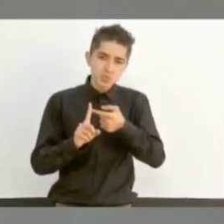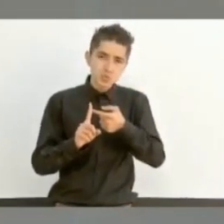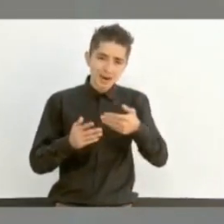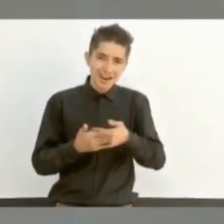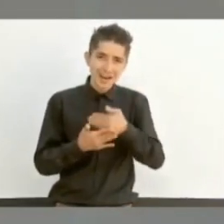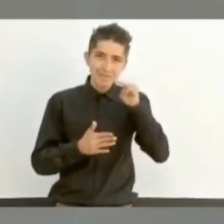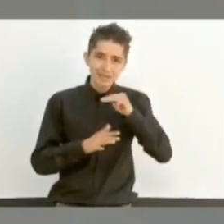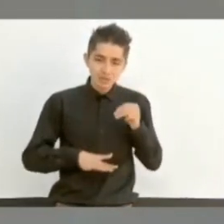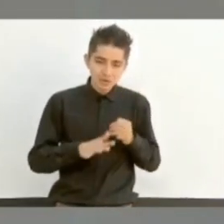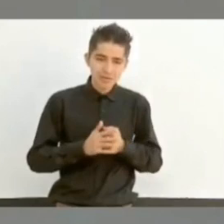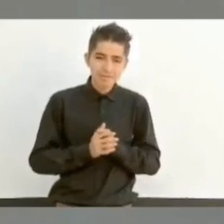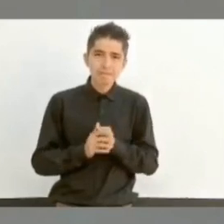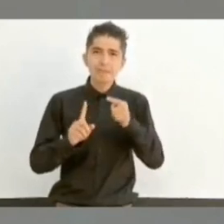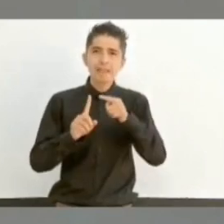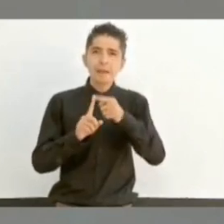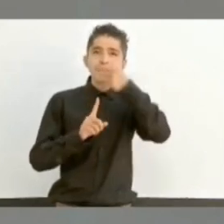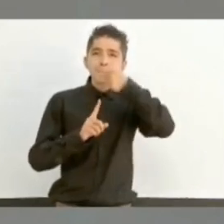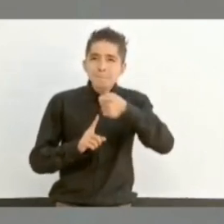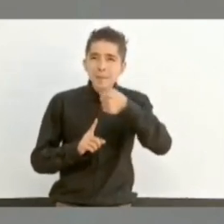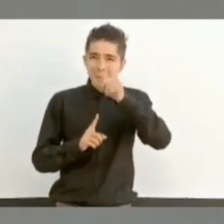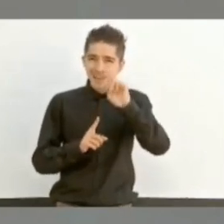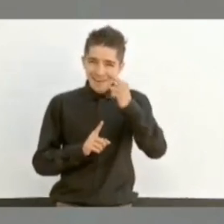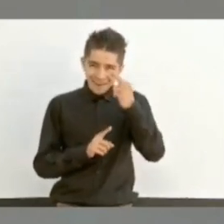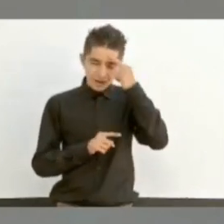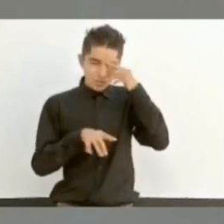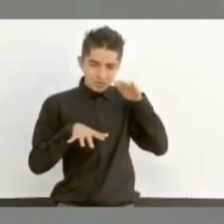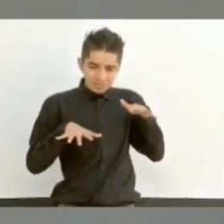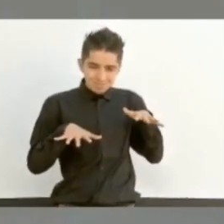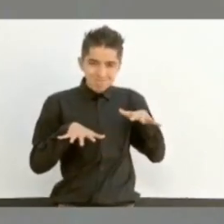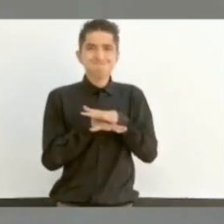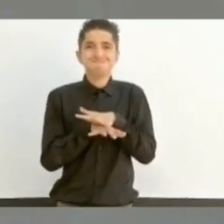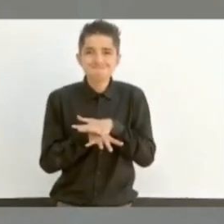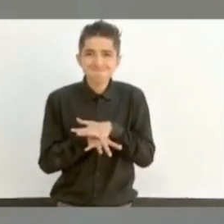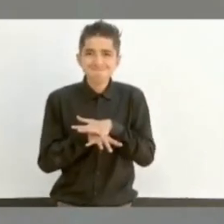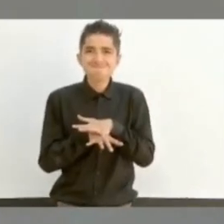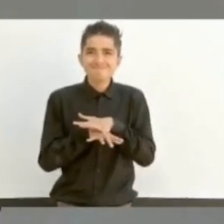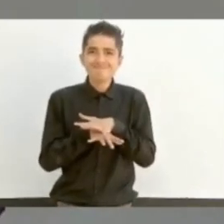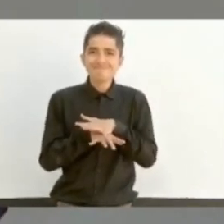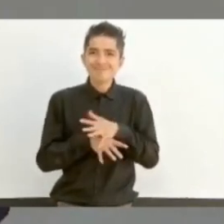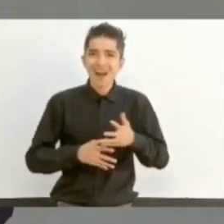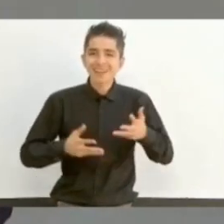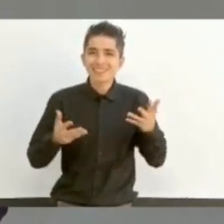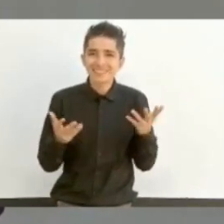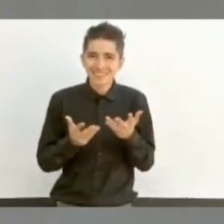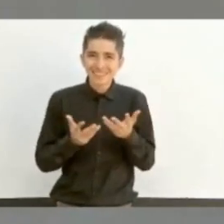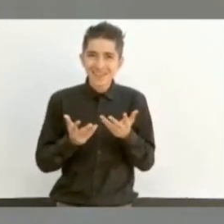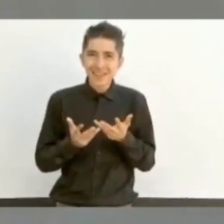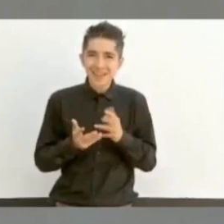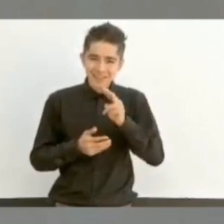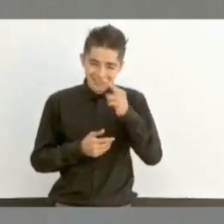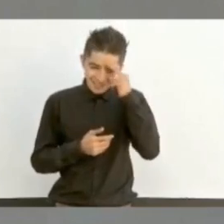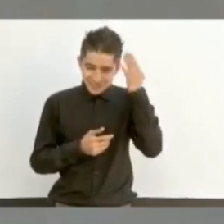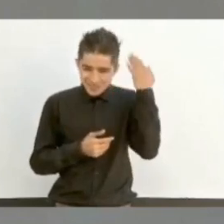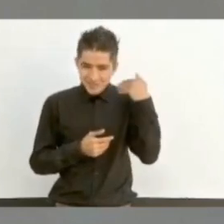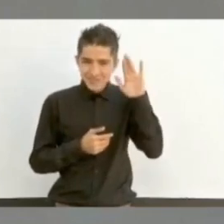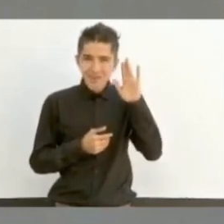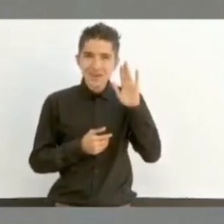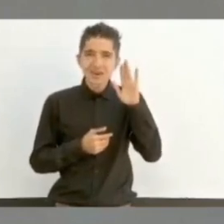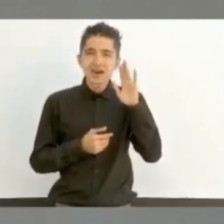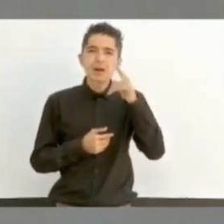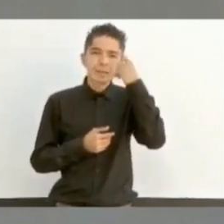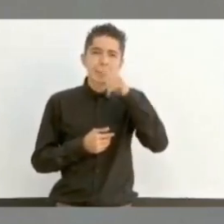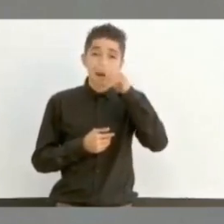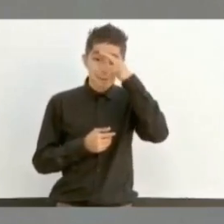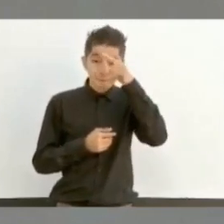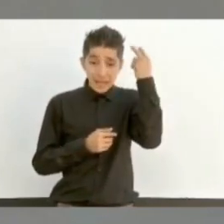en esa primera transformación que se llevó a cabo para que